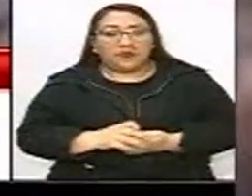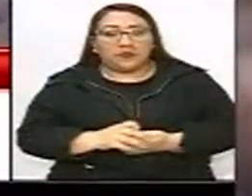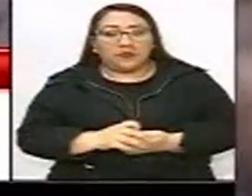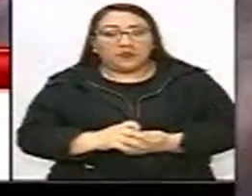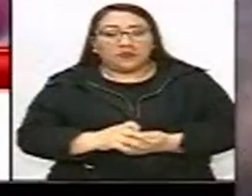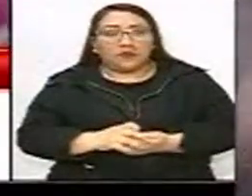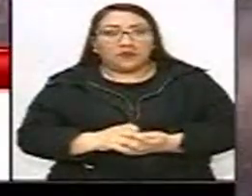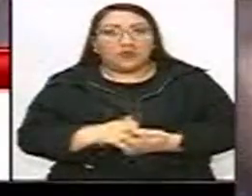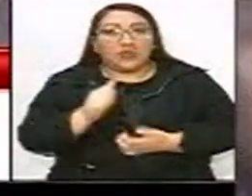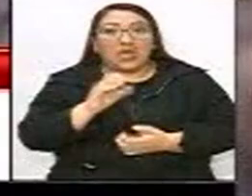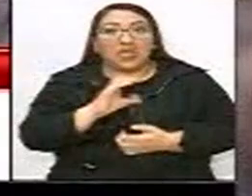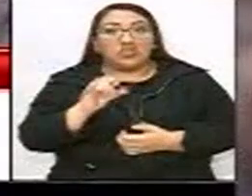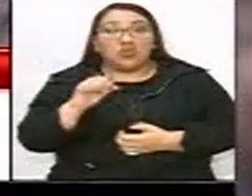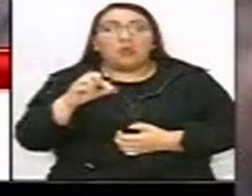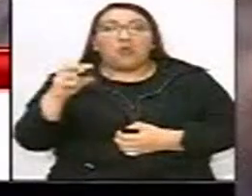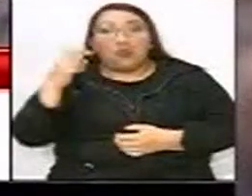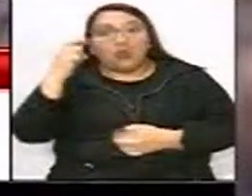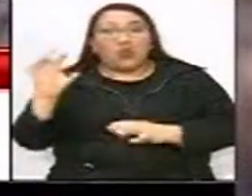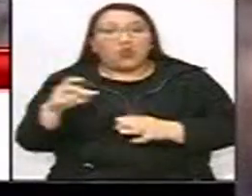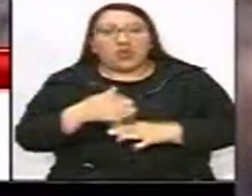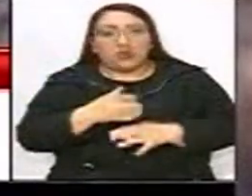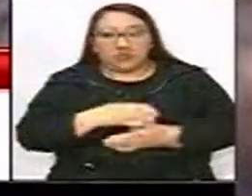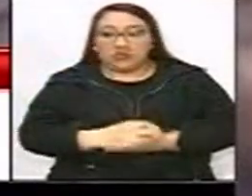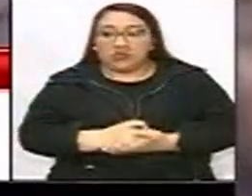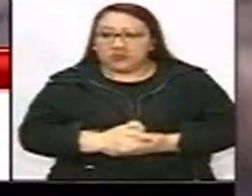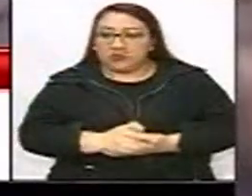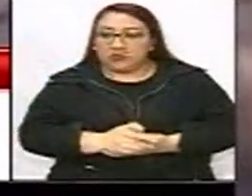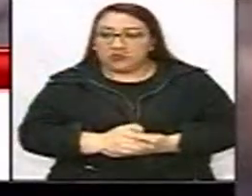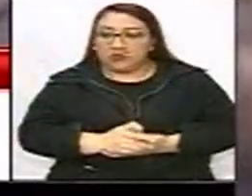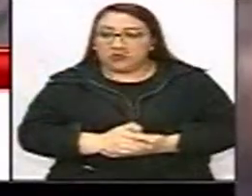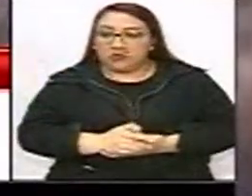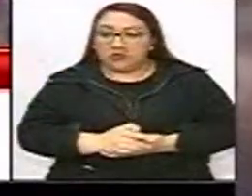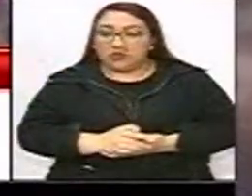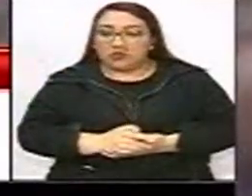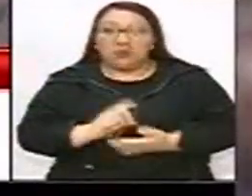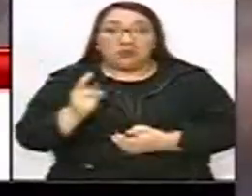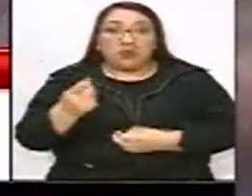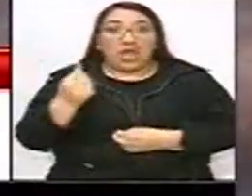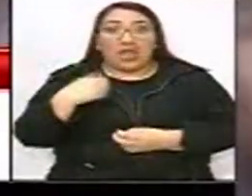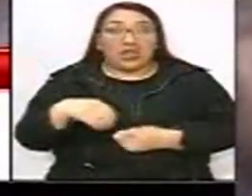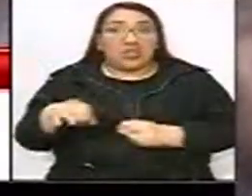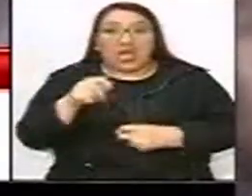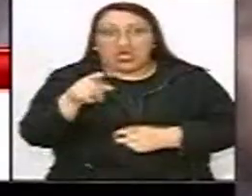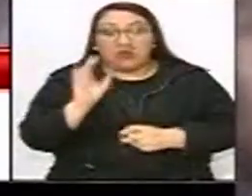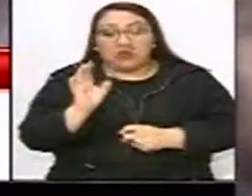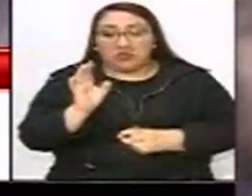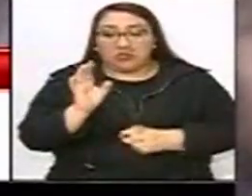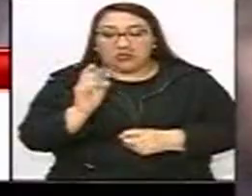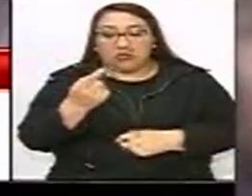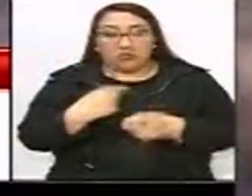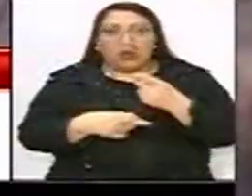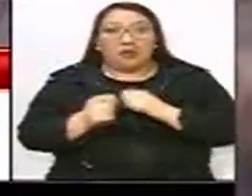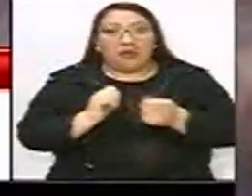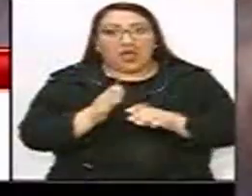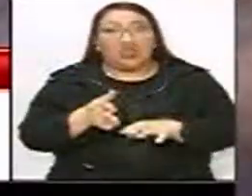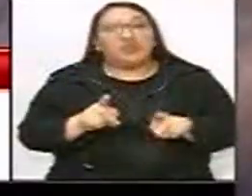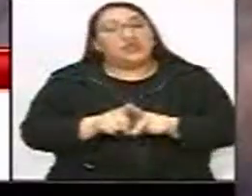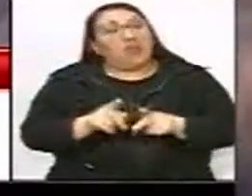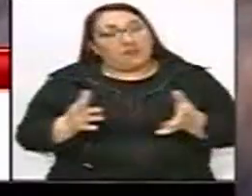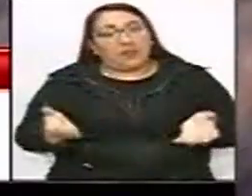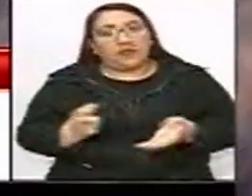Acción Popular lo va a hacer ahora que Acción Popular llegó al municipio, vamos a pedir al alcalde que lo haga, además de revertir los peajes, por supuesto,